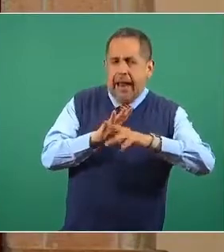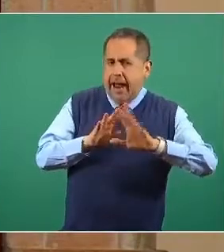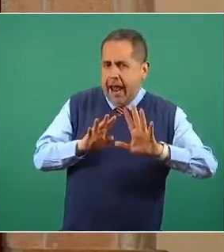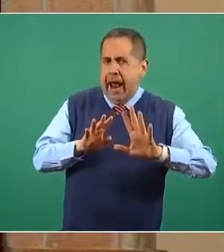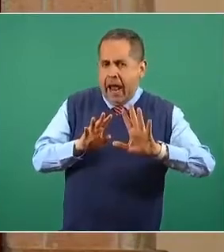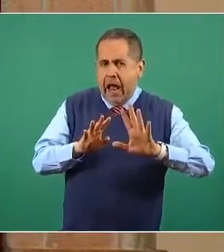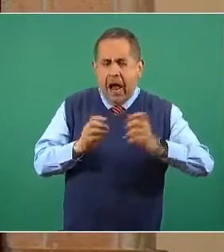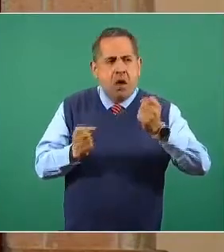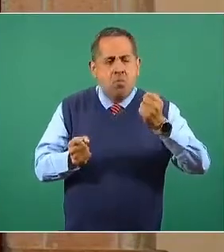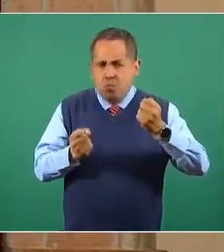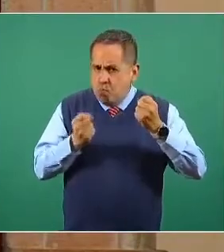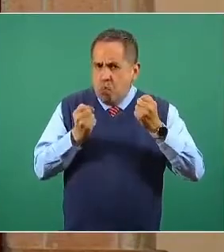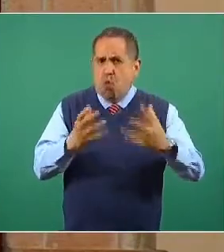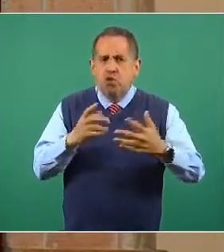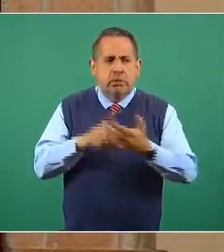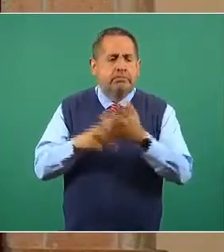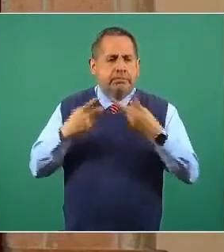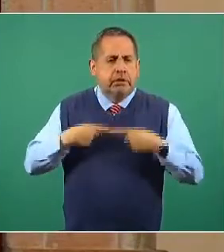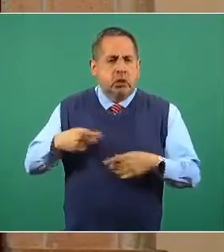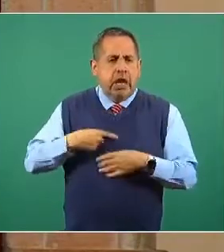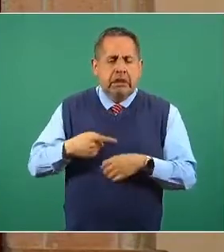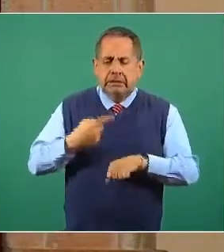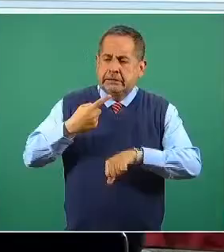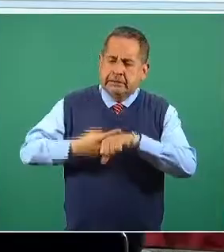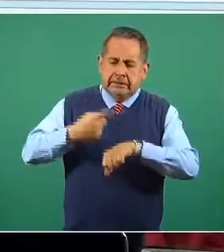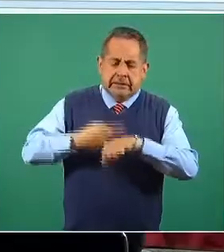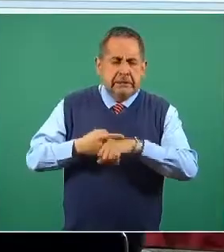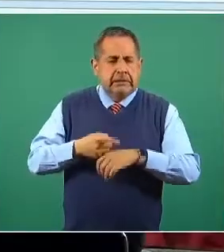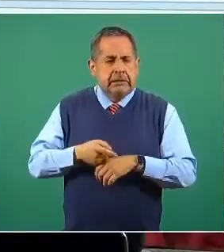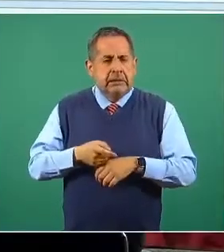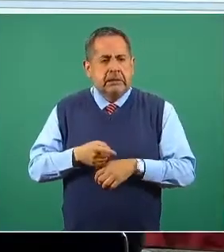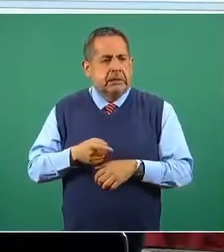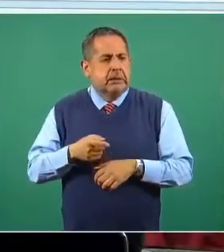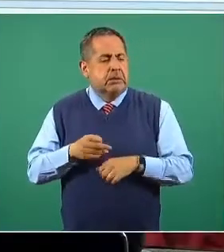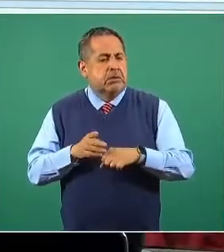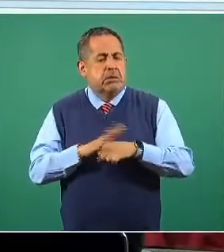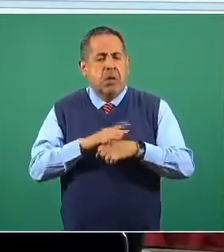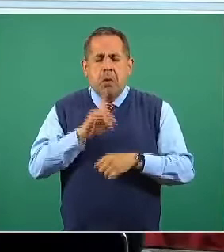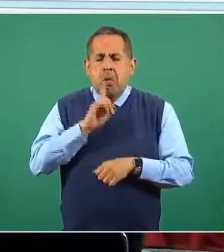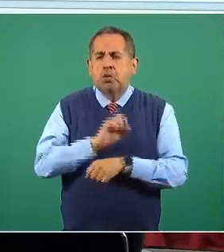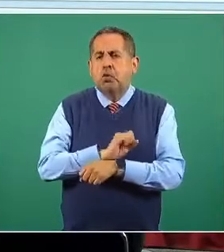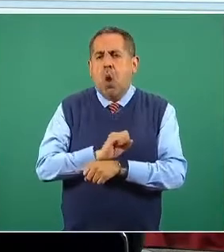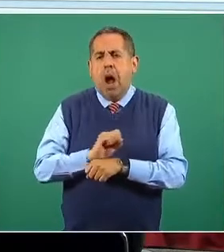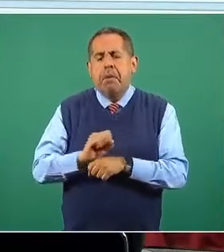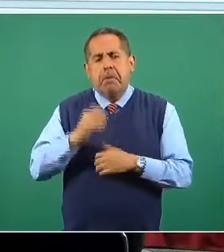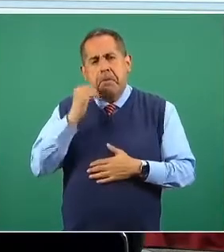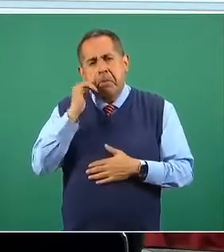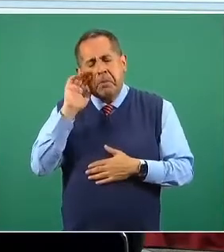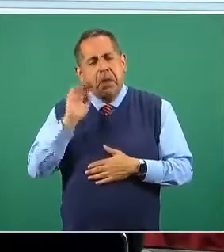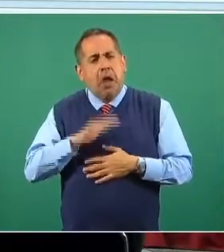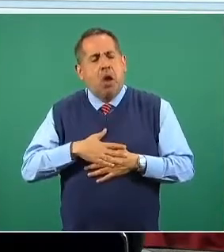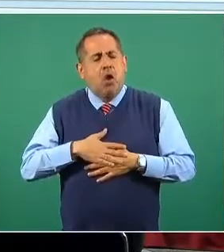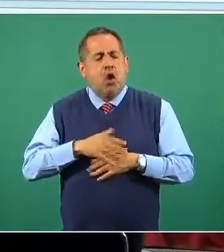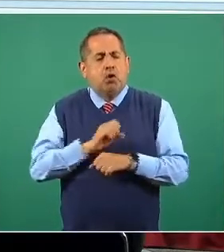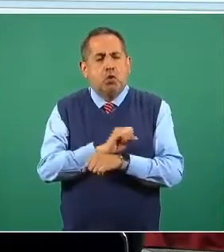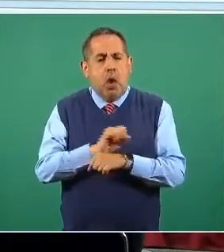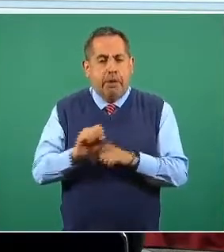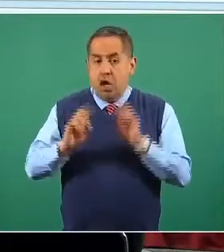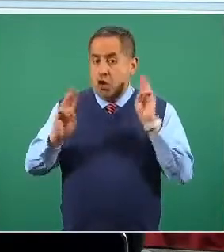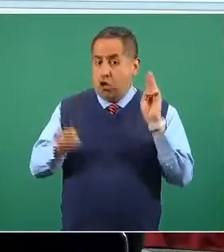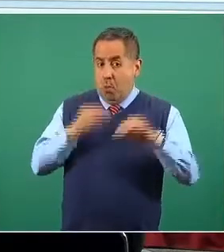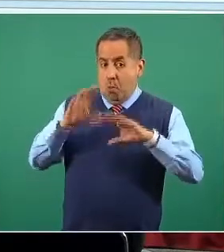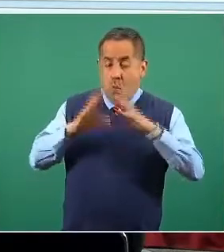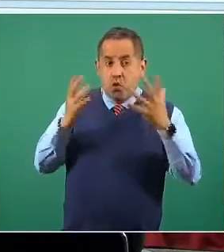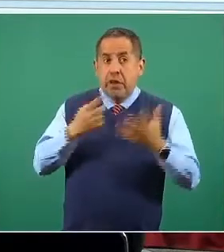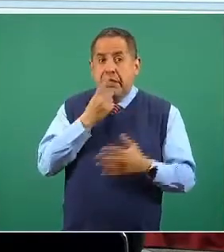importante de personas que al padecer la enfermedad clínica lo hacen de forma leve. Se ha estimado a nivel mundial que esto ocurre